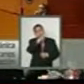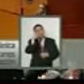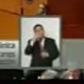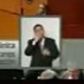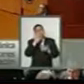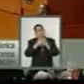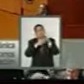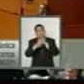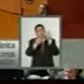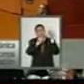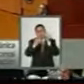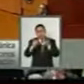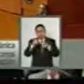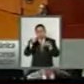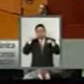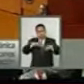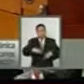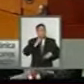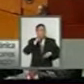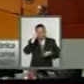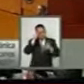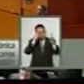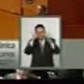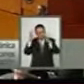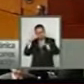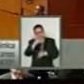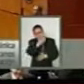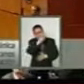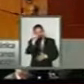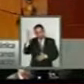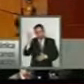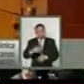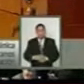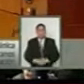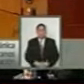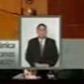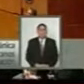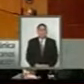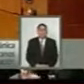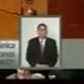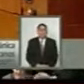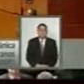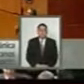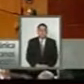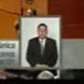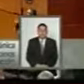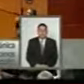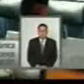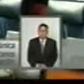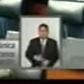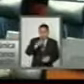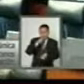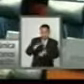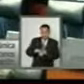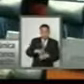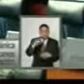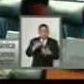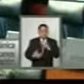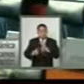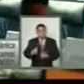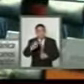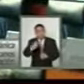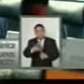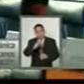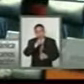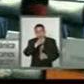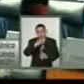y el PAN se sienten pues que no fueron tomadas en consideración sus puntos de vista, y deciden interrumpir la sesión,